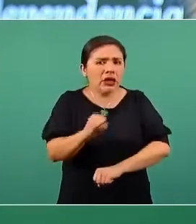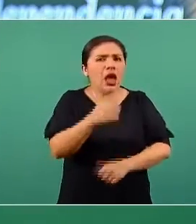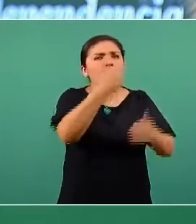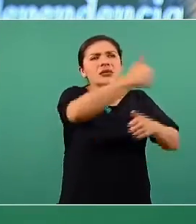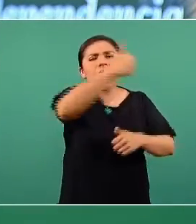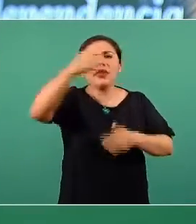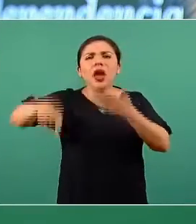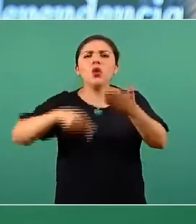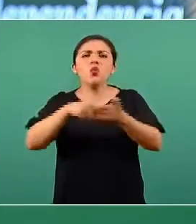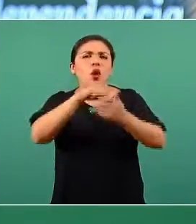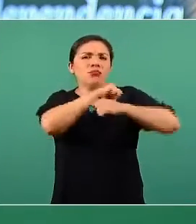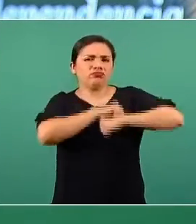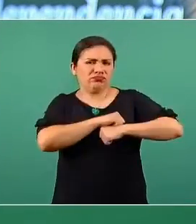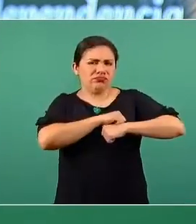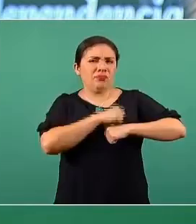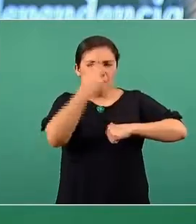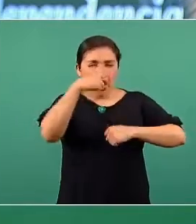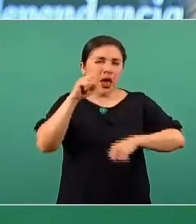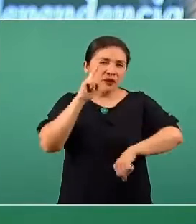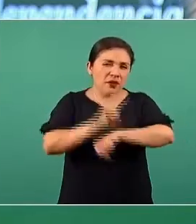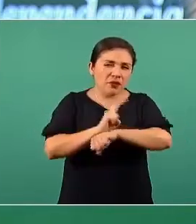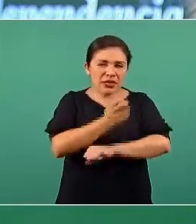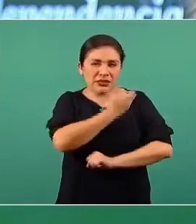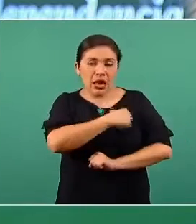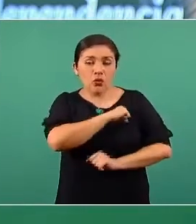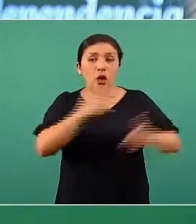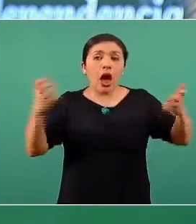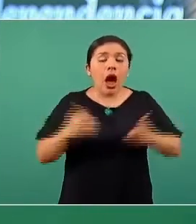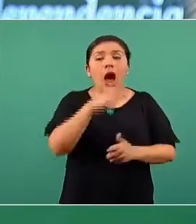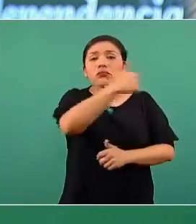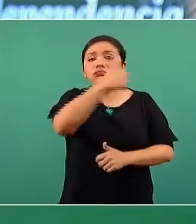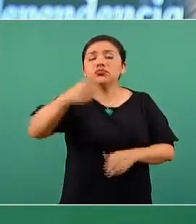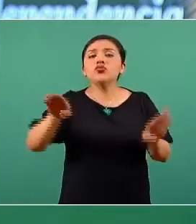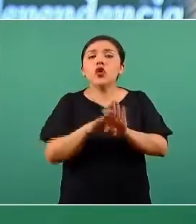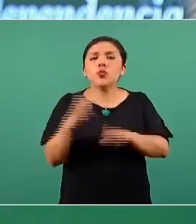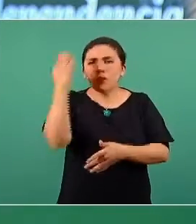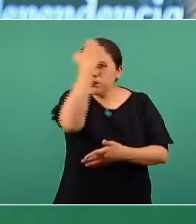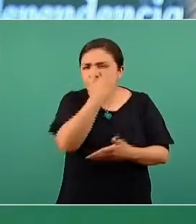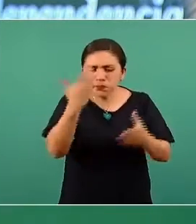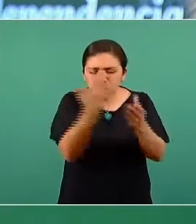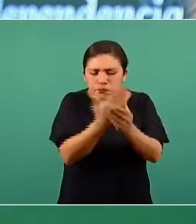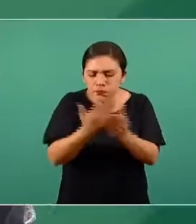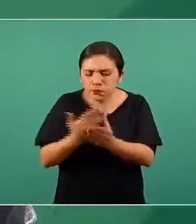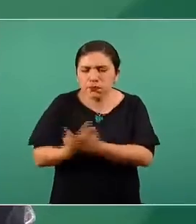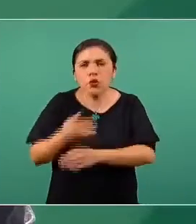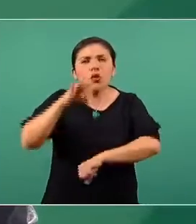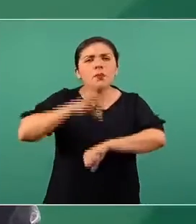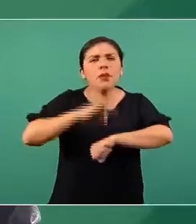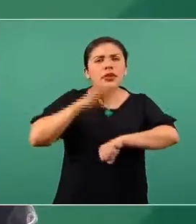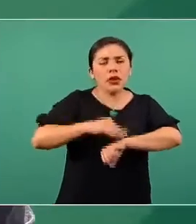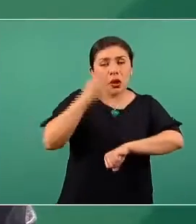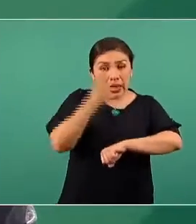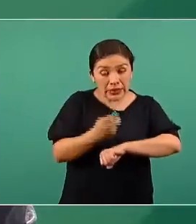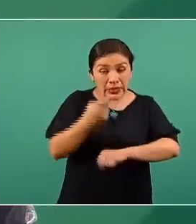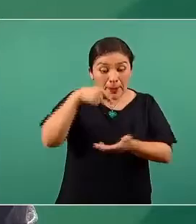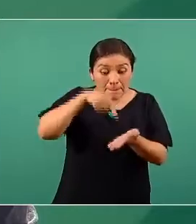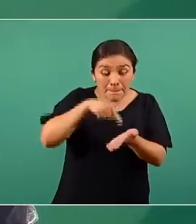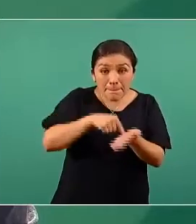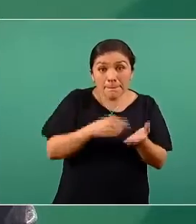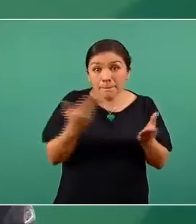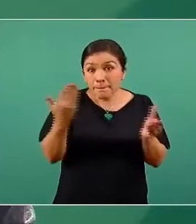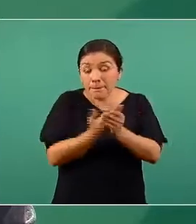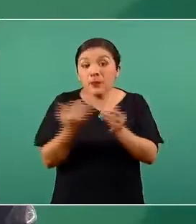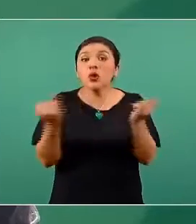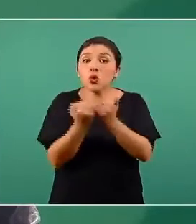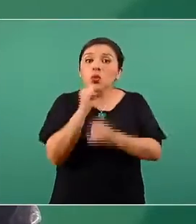jurisdicción sanitaria, existe un proceso de análisis de los expedientes médicos. Estos análisis también se hacen a